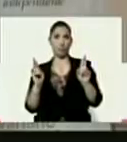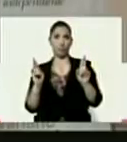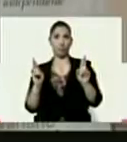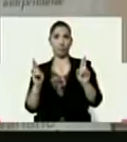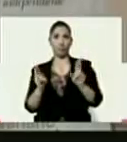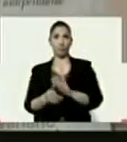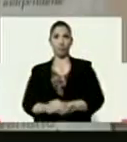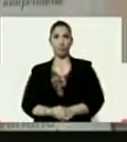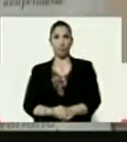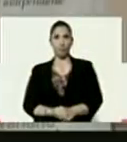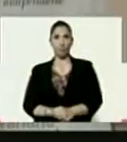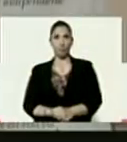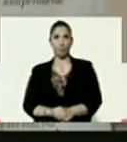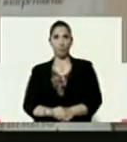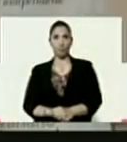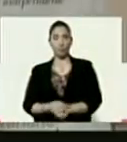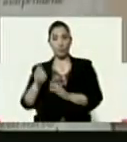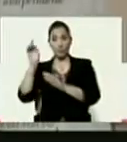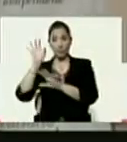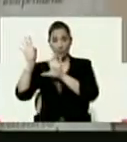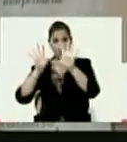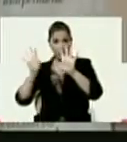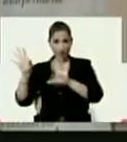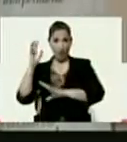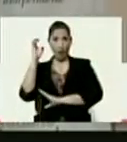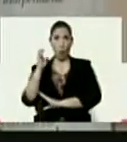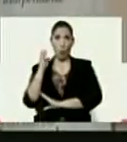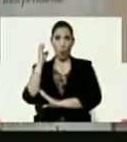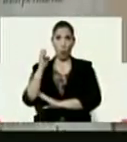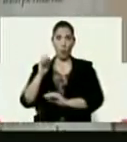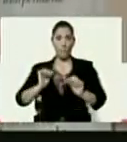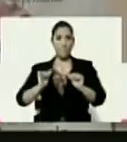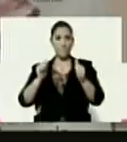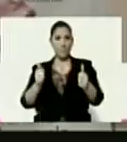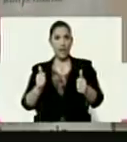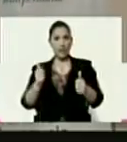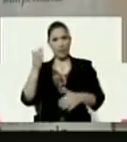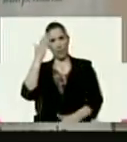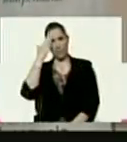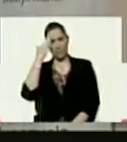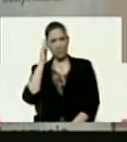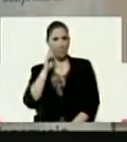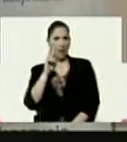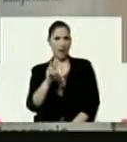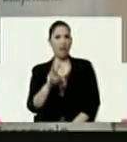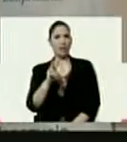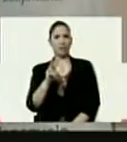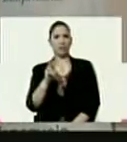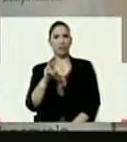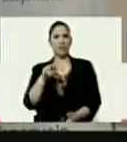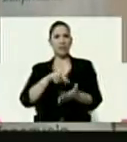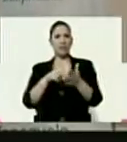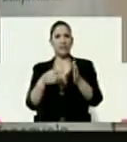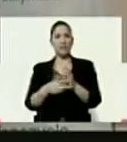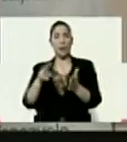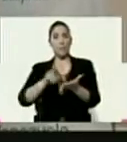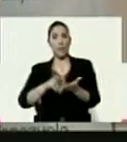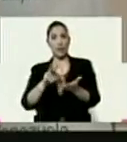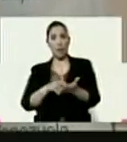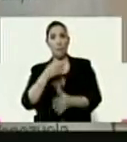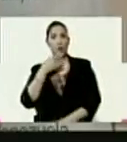Ojalá, sobre todo los países de Europa empiecen a darse cuenta de lo que es la verdad. Desde el punto de vista